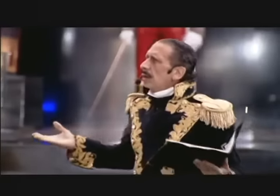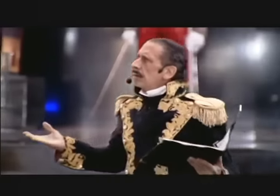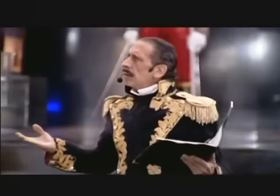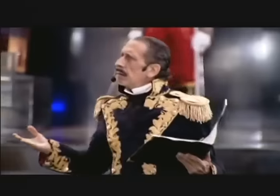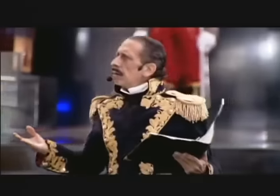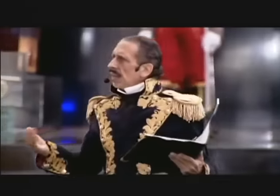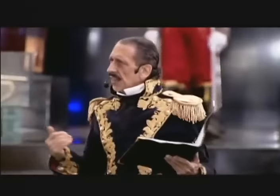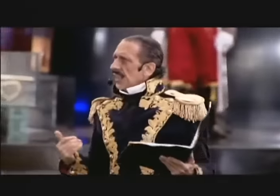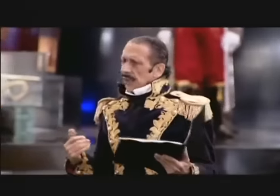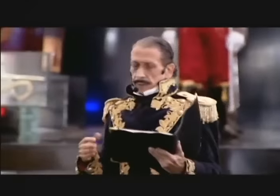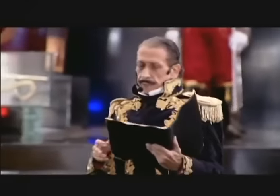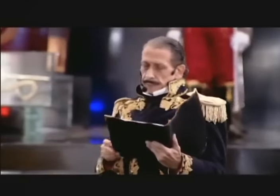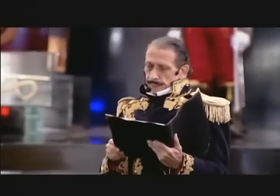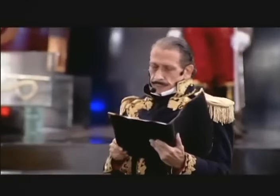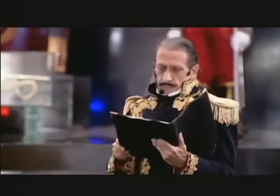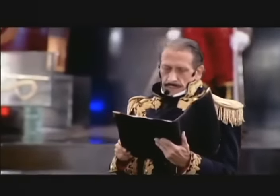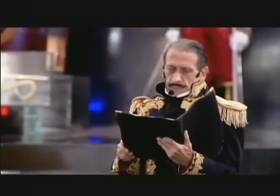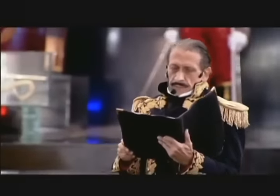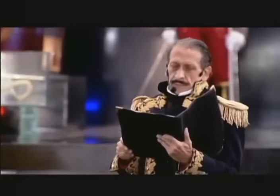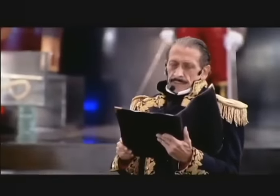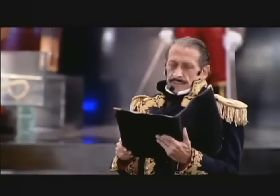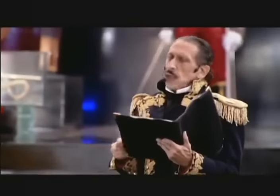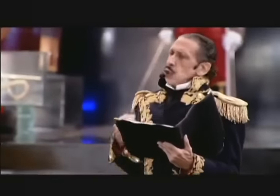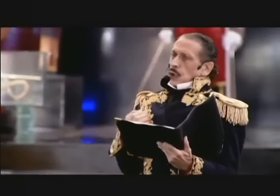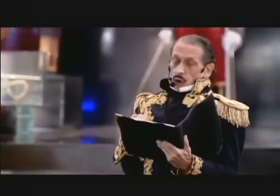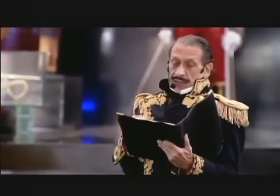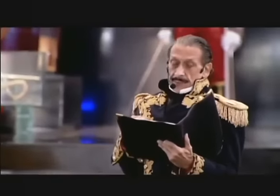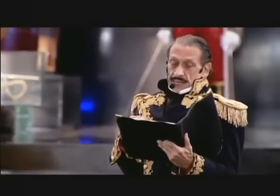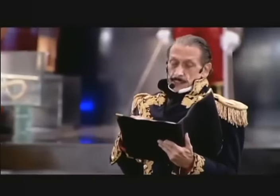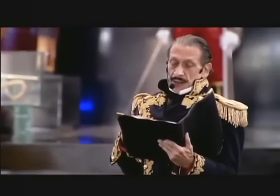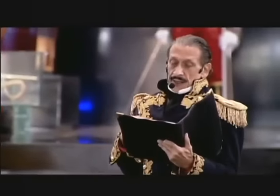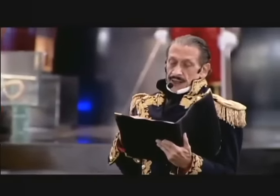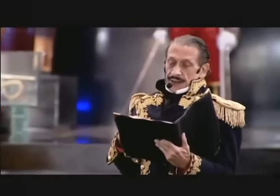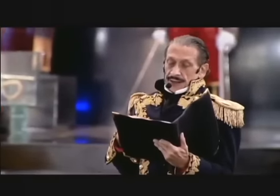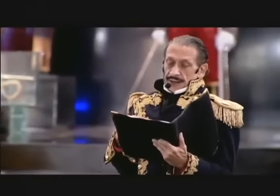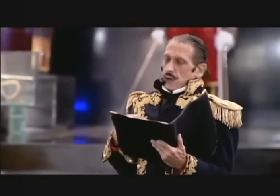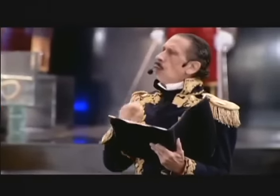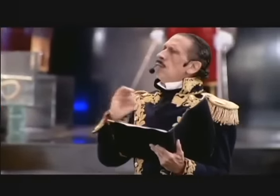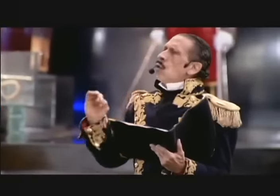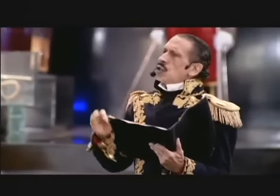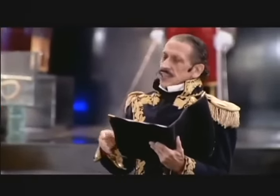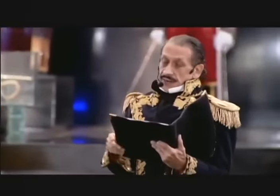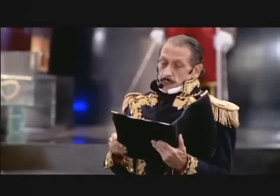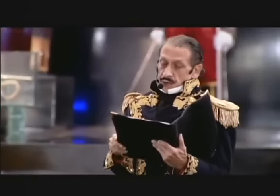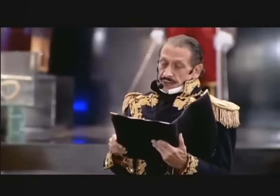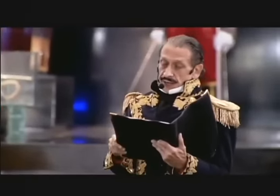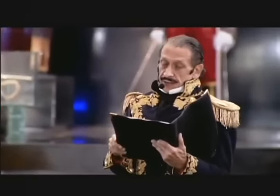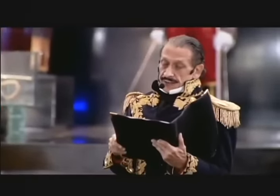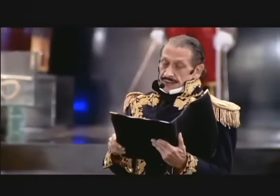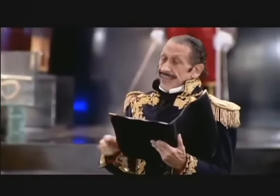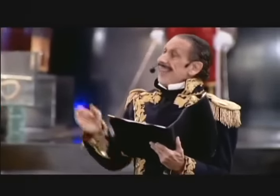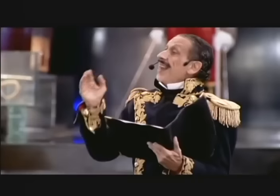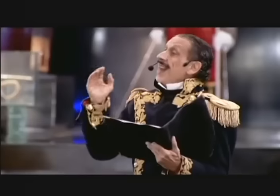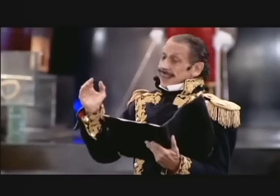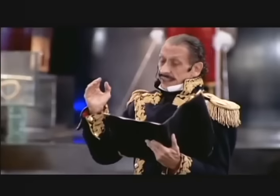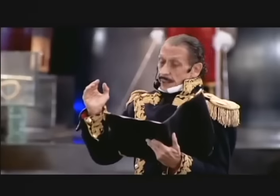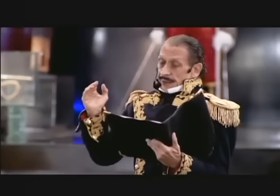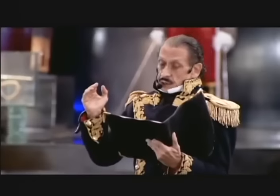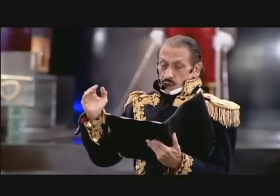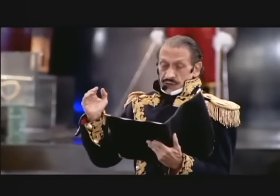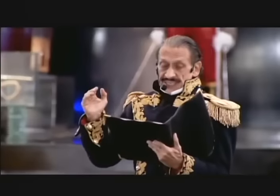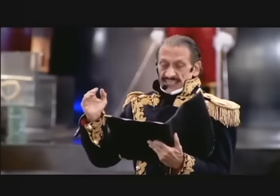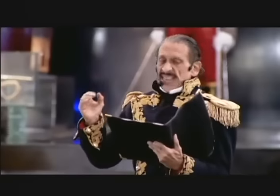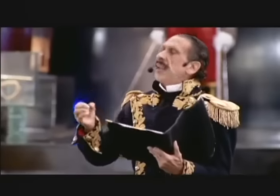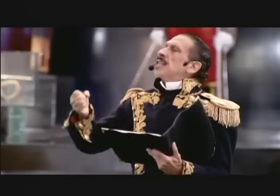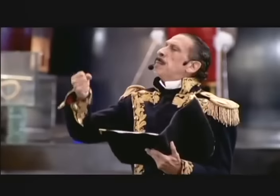General, le dije. Yo colgué mi espada con mucha ceremonia y delante